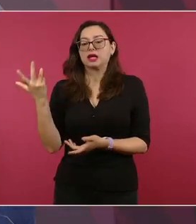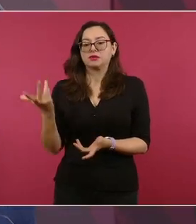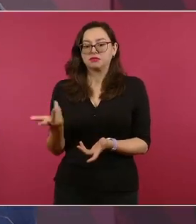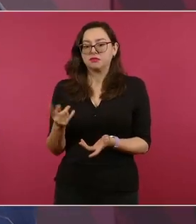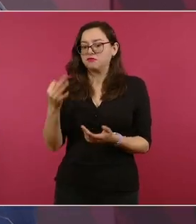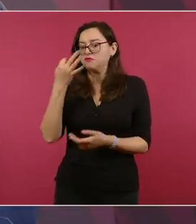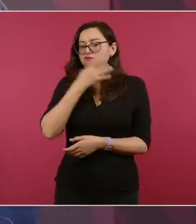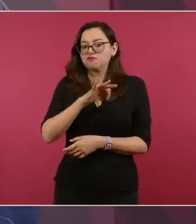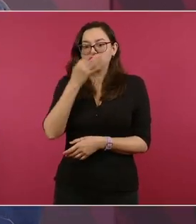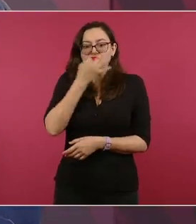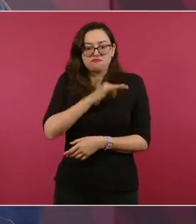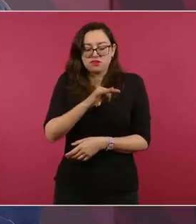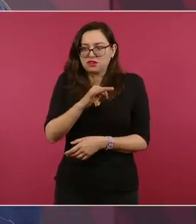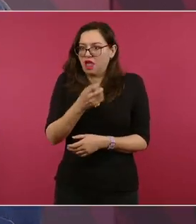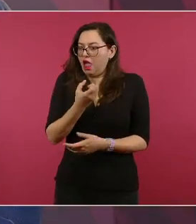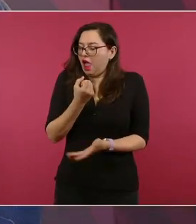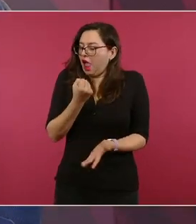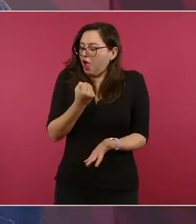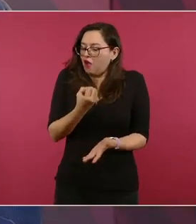¿Sí?